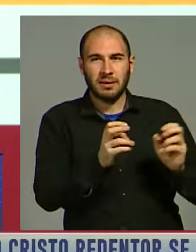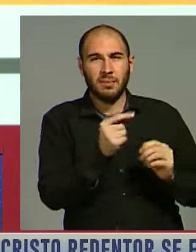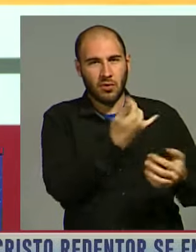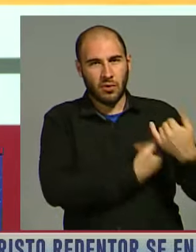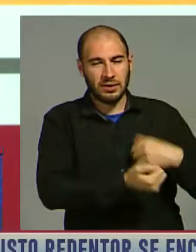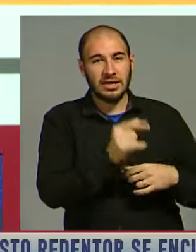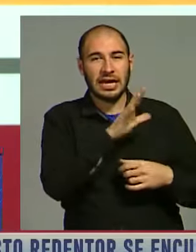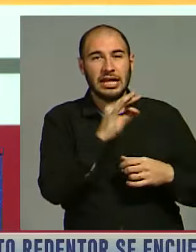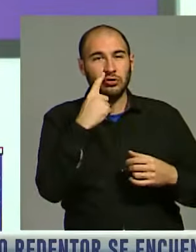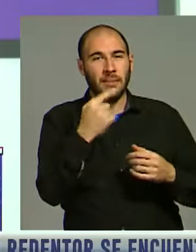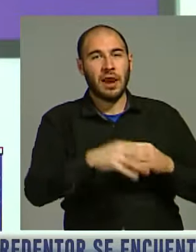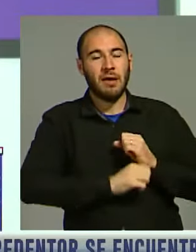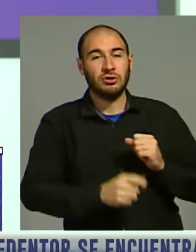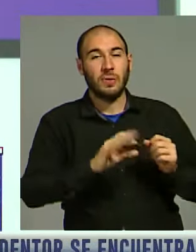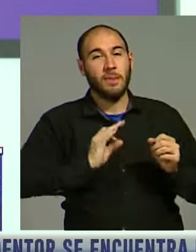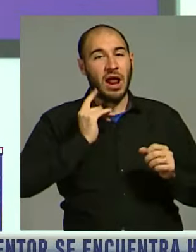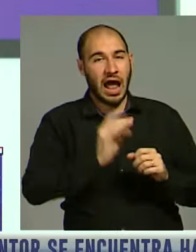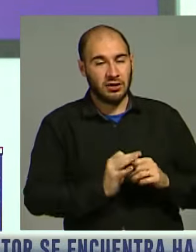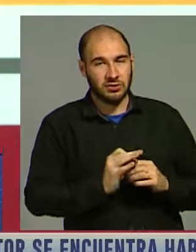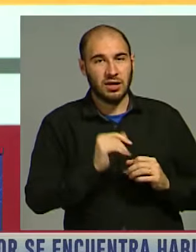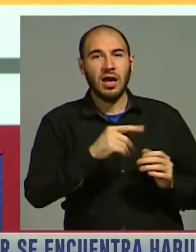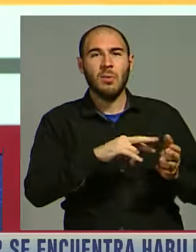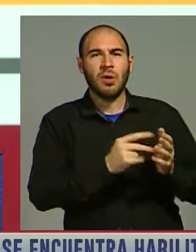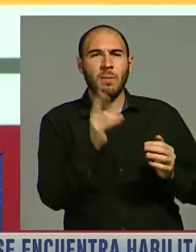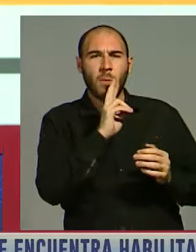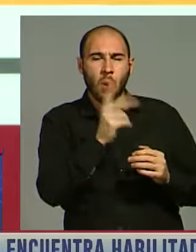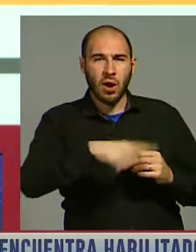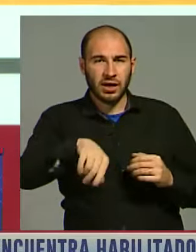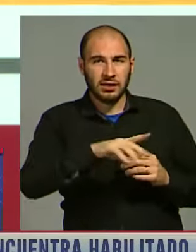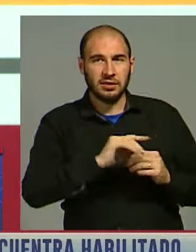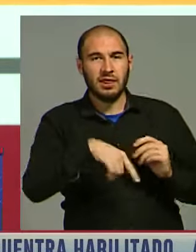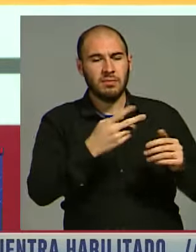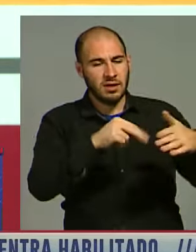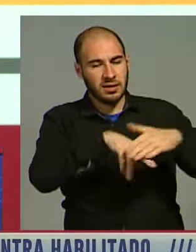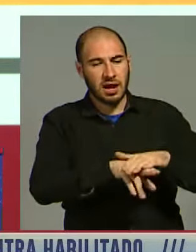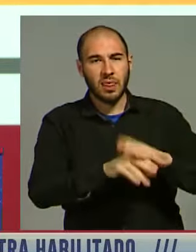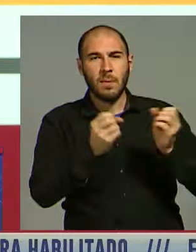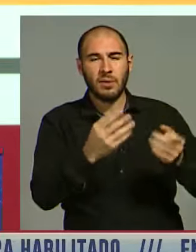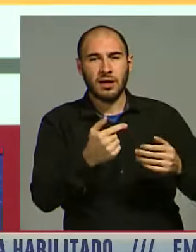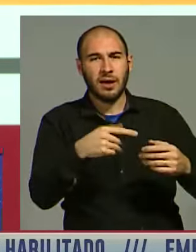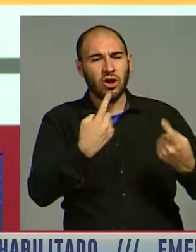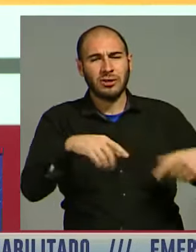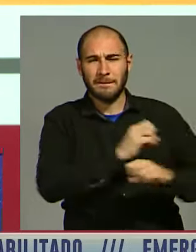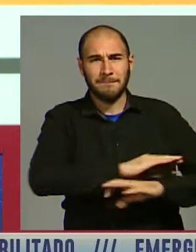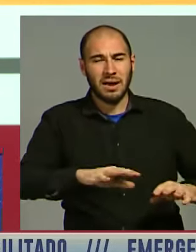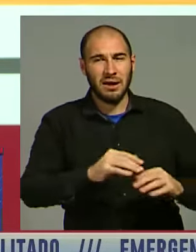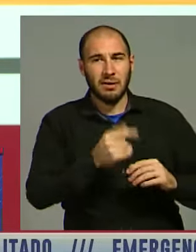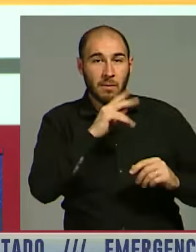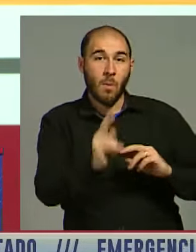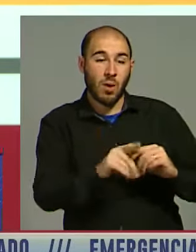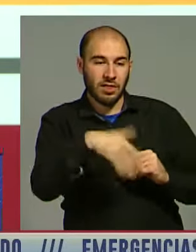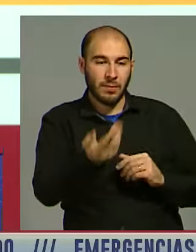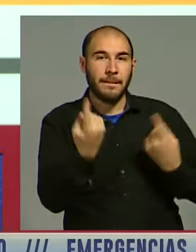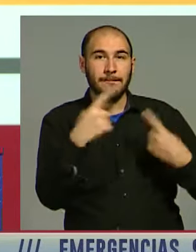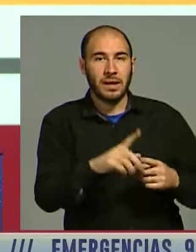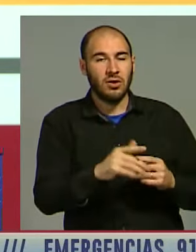decías 500.000 abortos anuales, de ahí las consecuencias de mujeres que terminan internadas por las malas prácticas, ni hablar de la muerte, ¿no? Pero